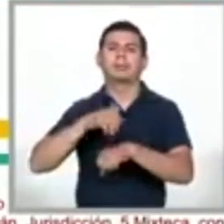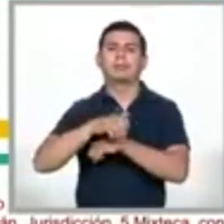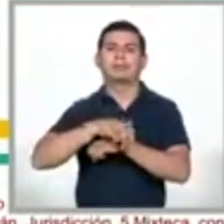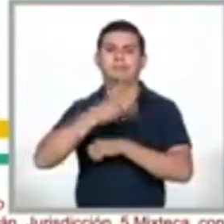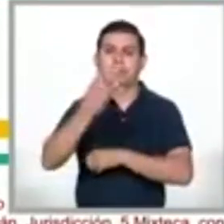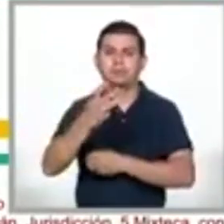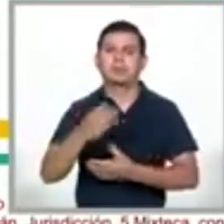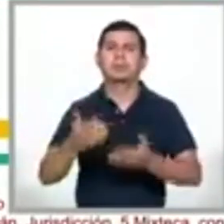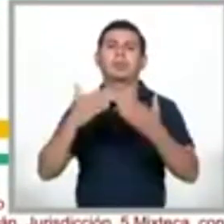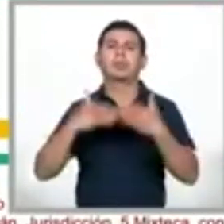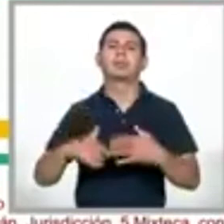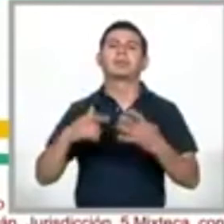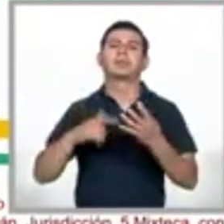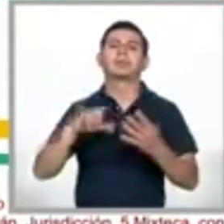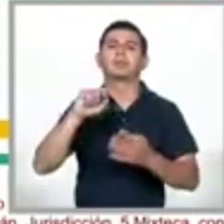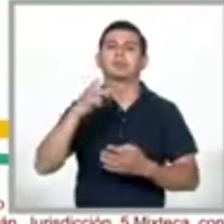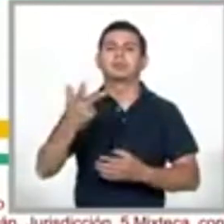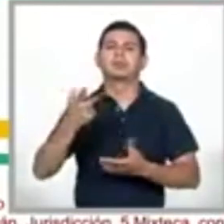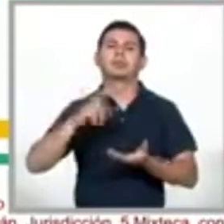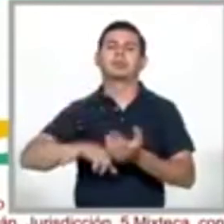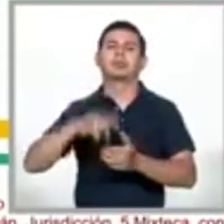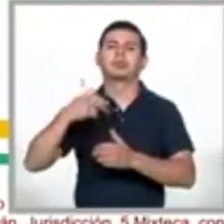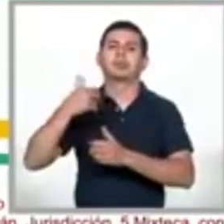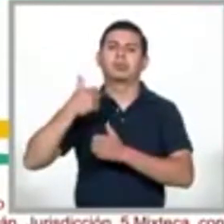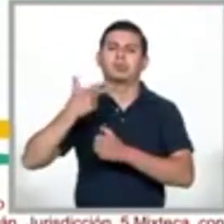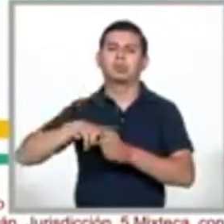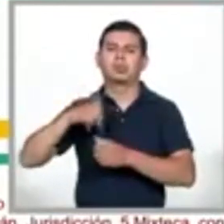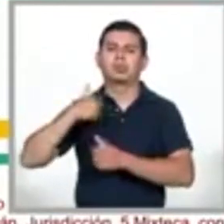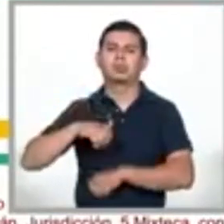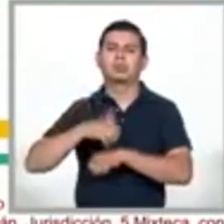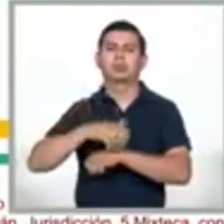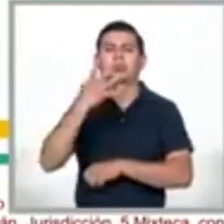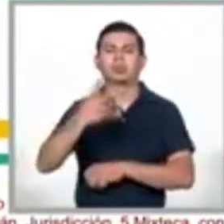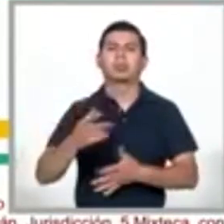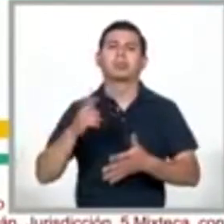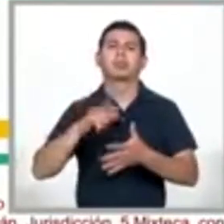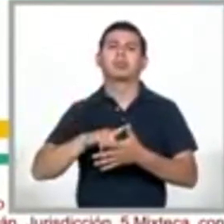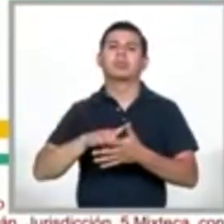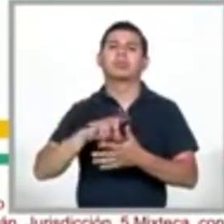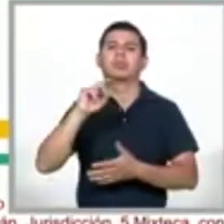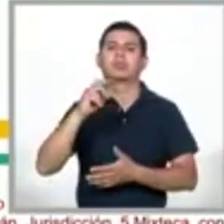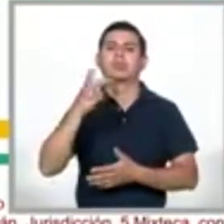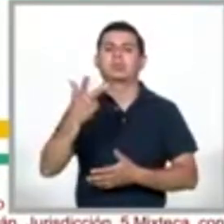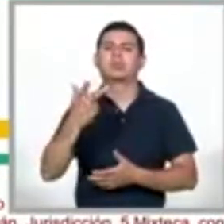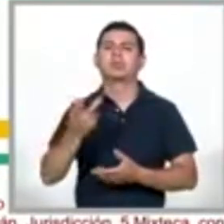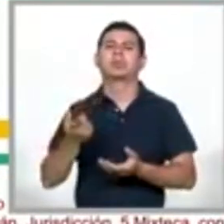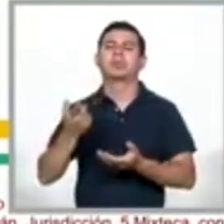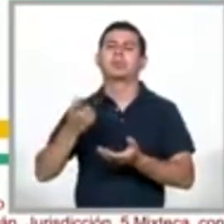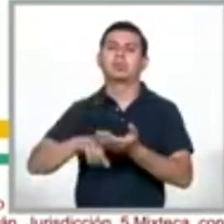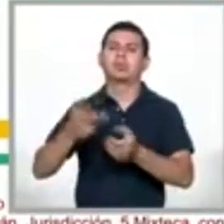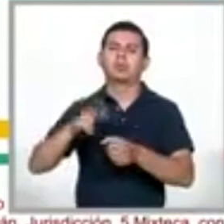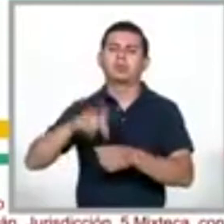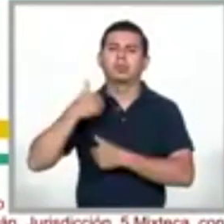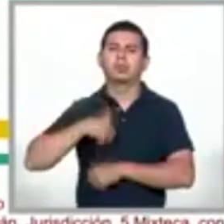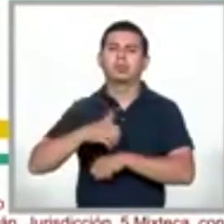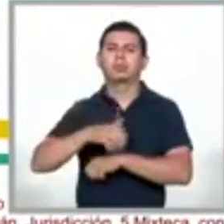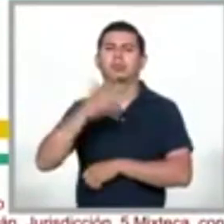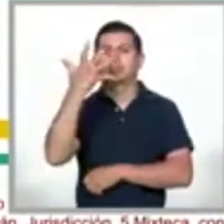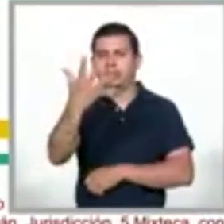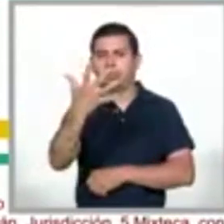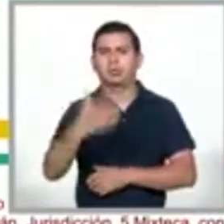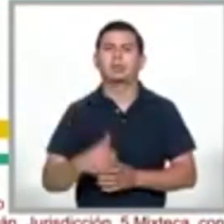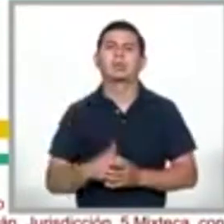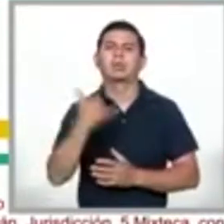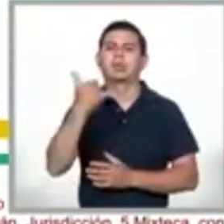sanitaria número 3, 28 en la jurisdicción sanitaria número 4, 38 en la jurisdicción sanitaria número